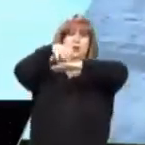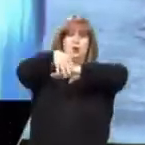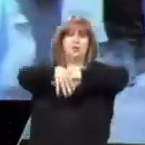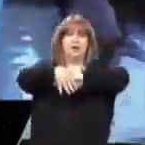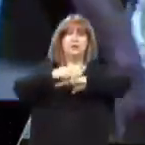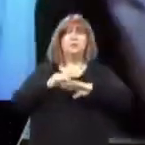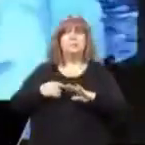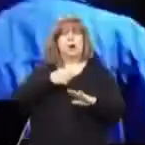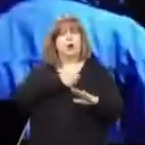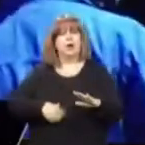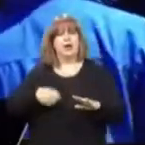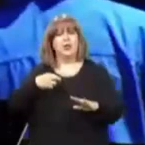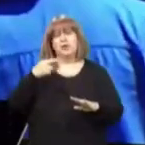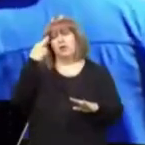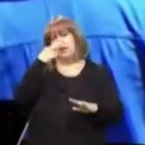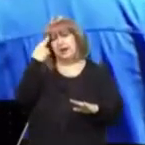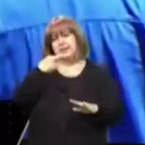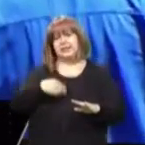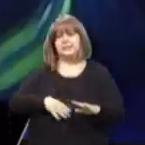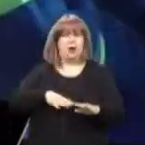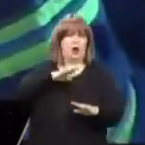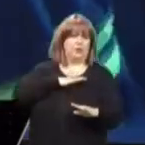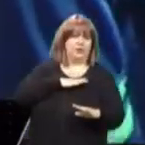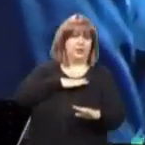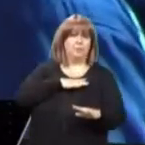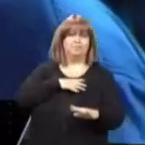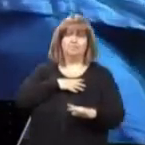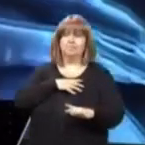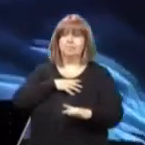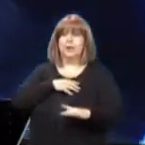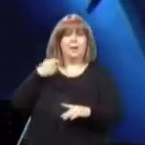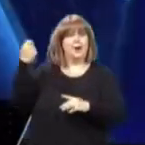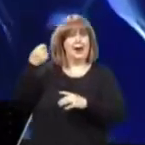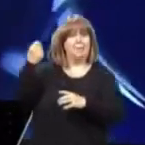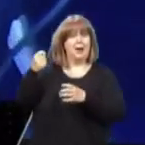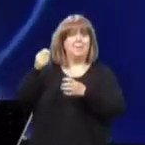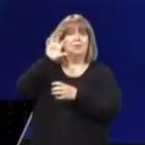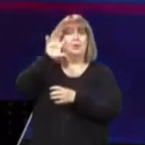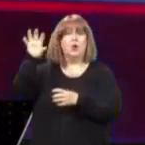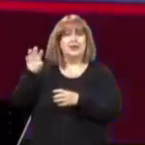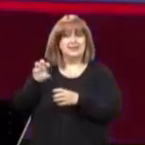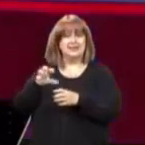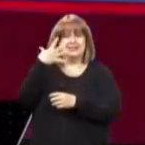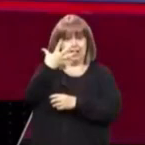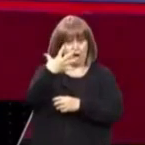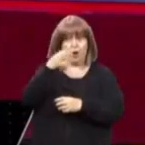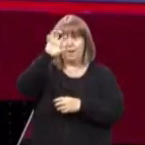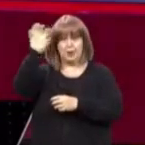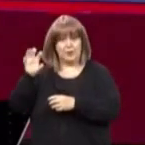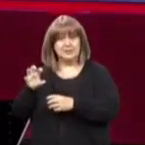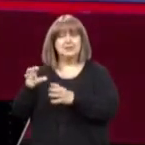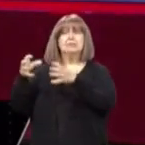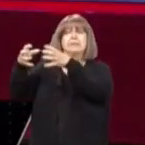irnos del COIRCO, del comité ese que lauda sobre Portezuelo, sobre el río Colorado. Hoy respondieron